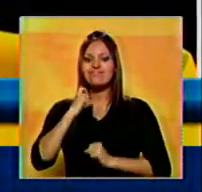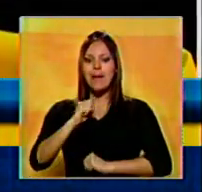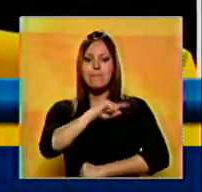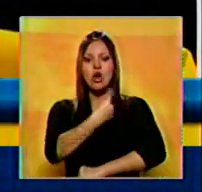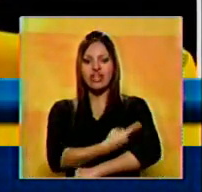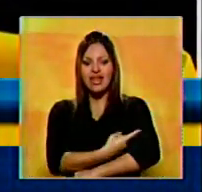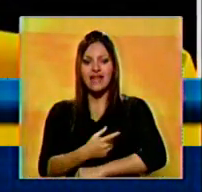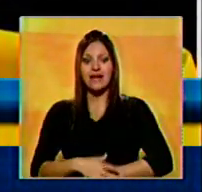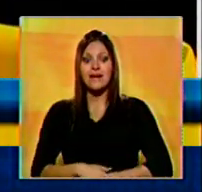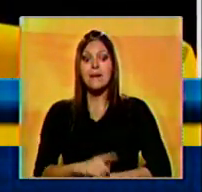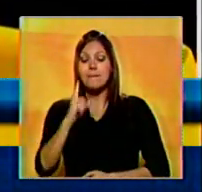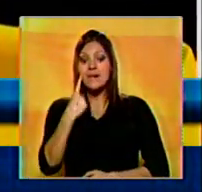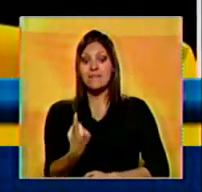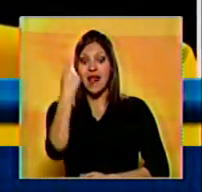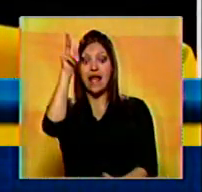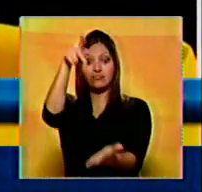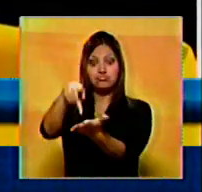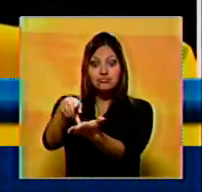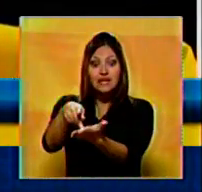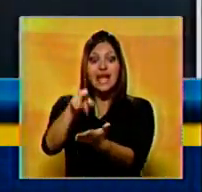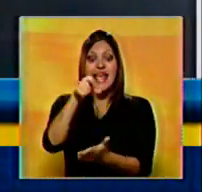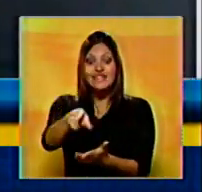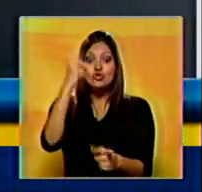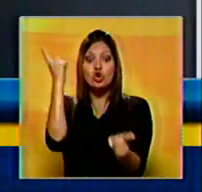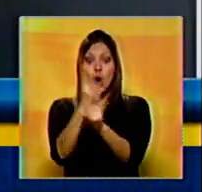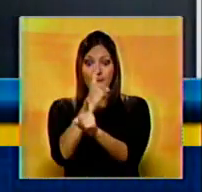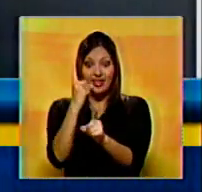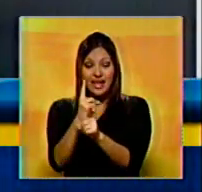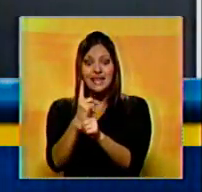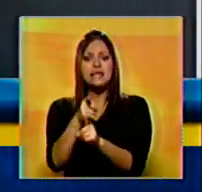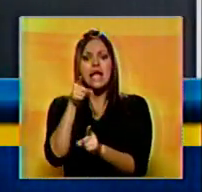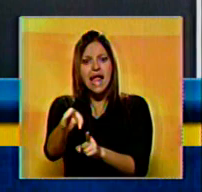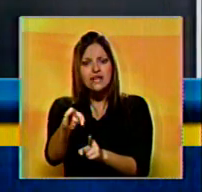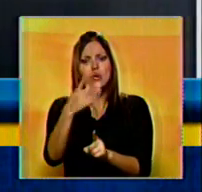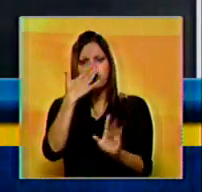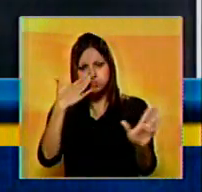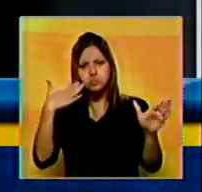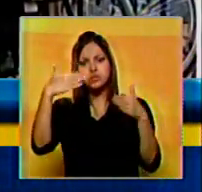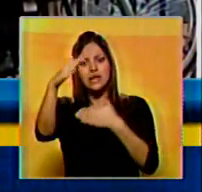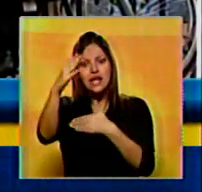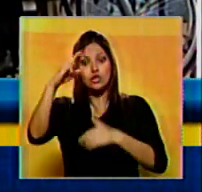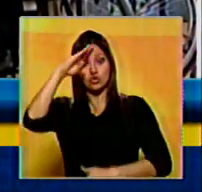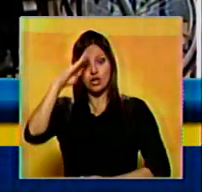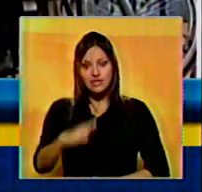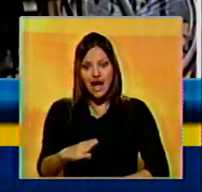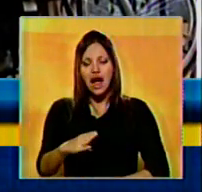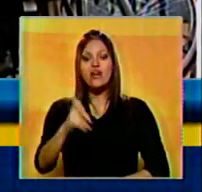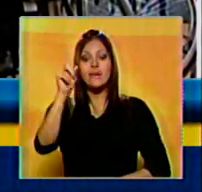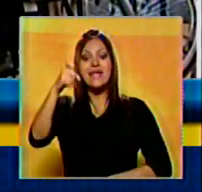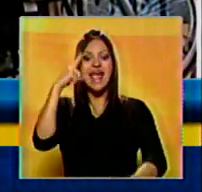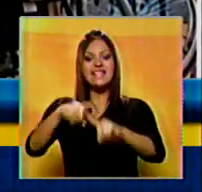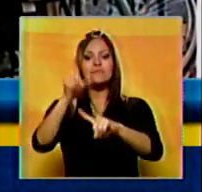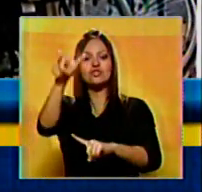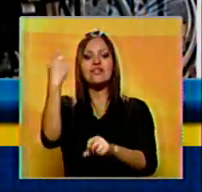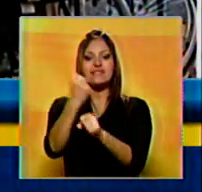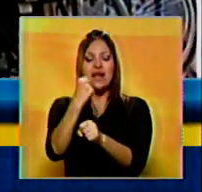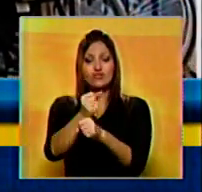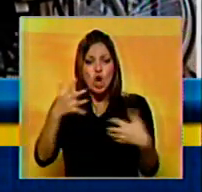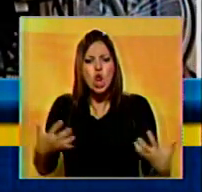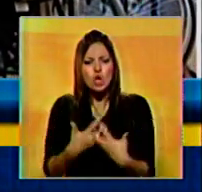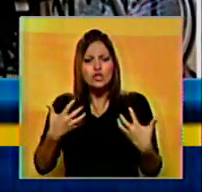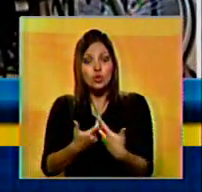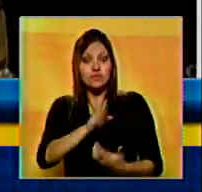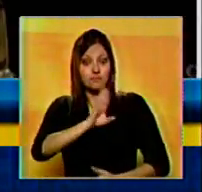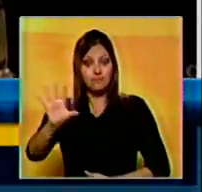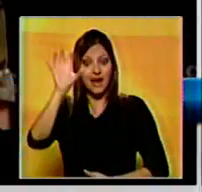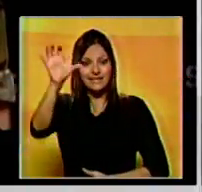príncipe es el vocero y aseguró que este torneo tendrá un impacto duradero para los soldados y excombatientes que lucharon por